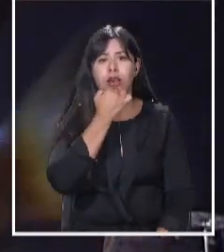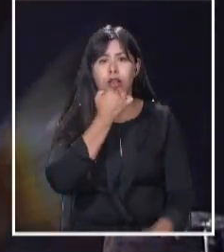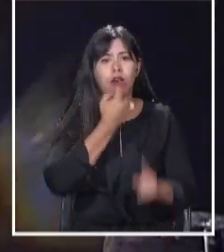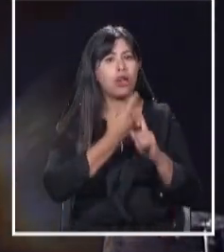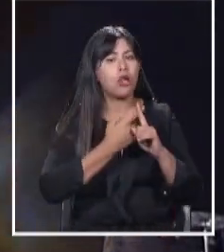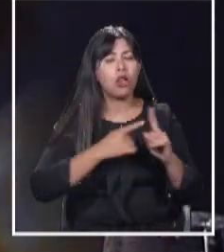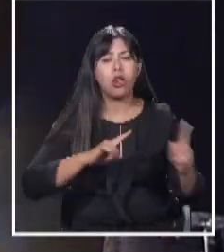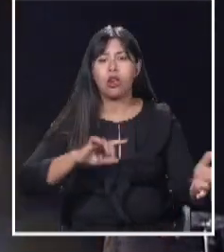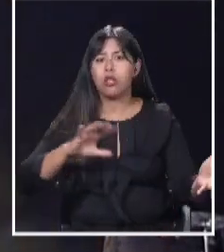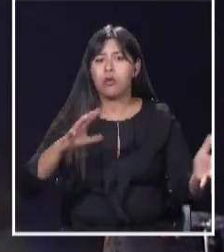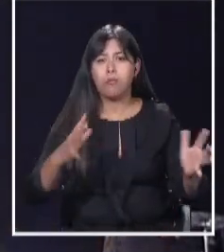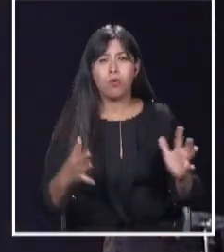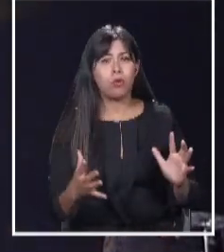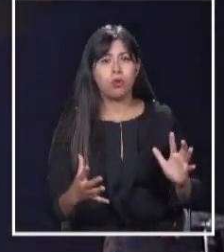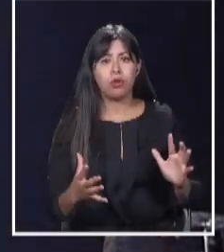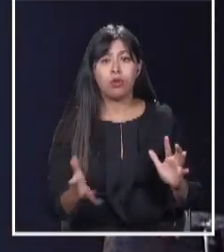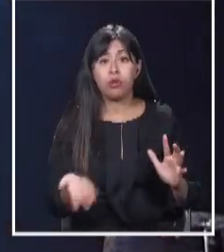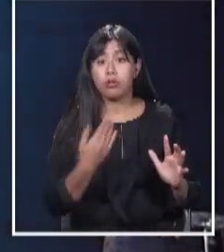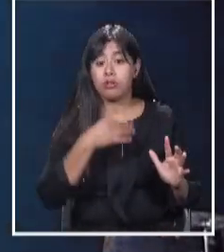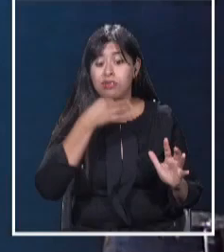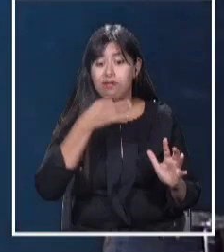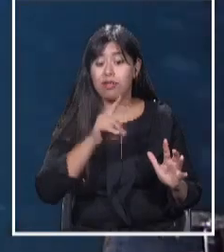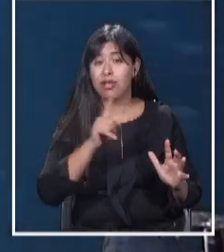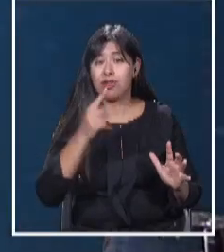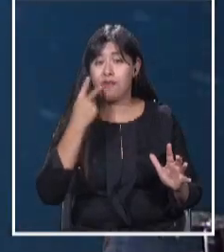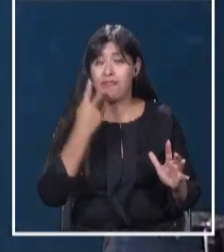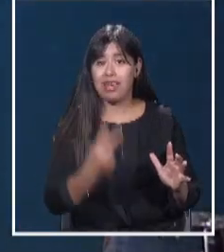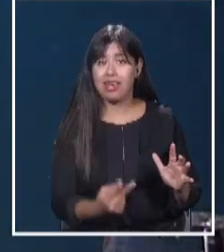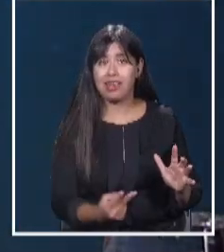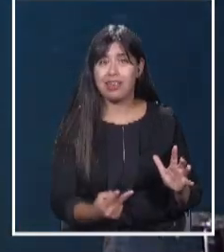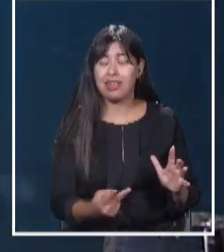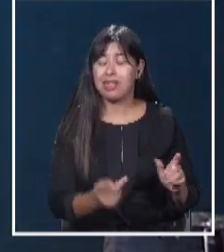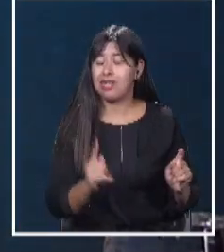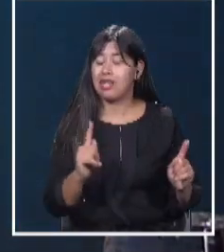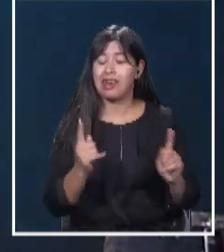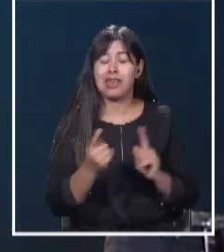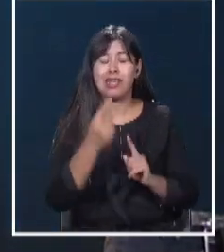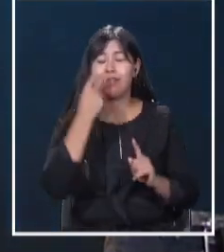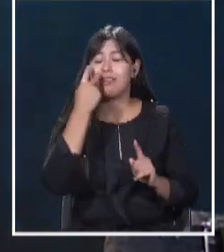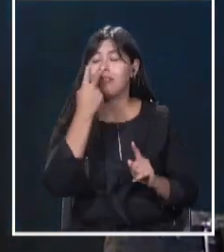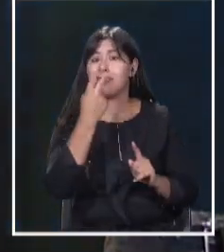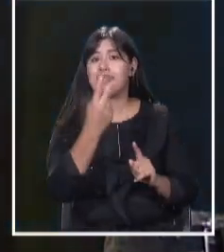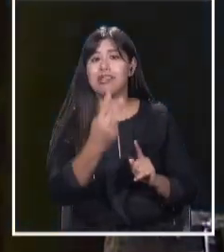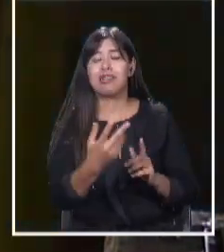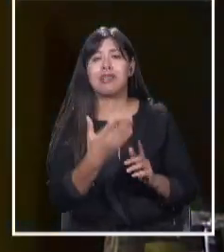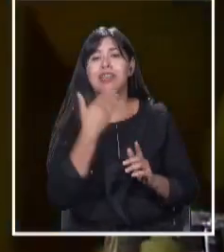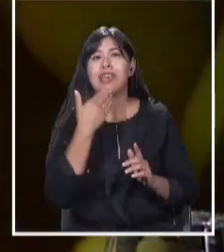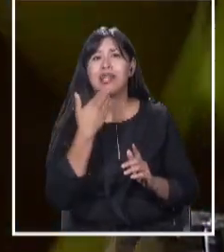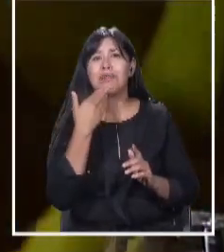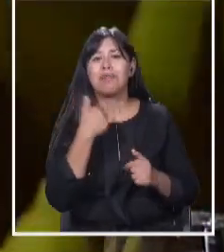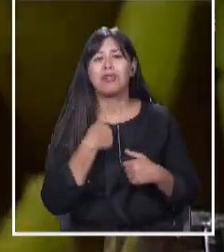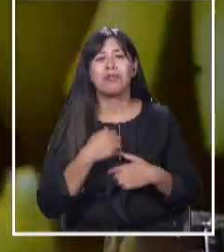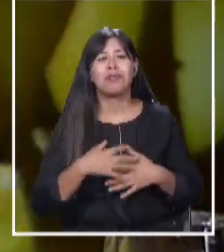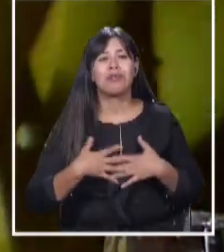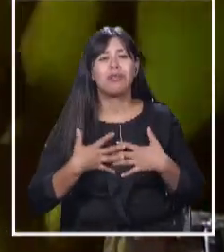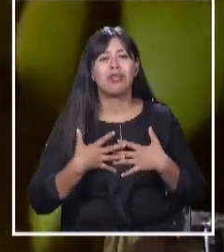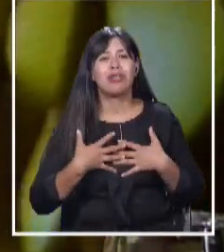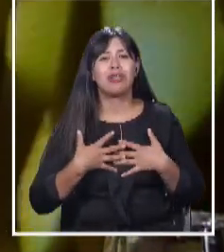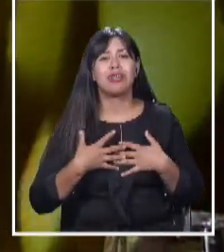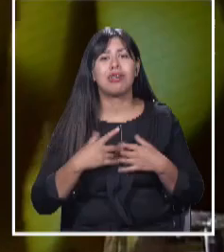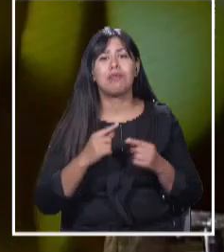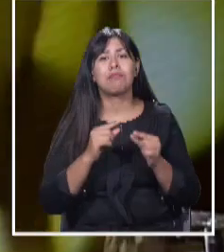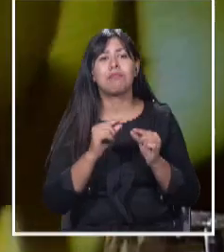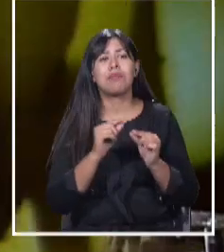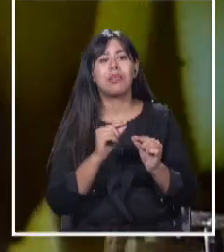mundo, que como bien decimos no se ve, te cambia la percepción y te sientes muy vulnerable, ¿no?, ante